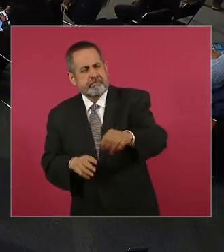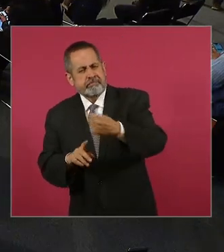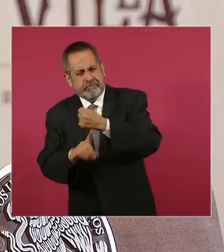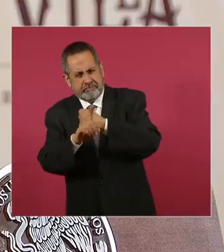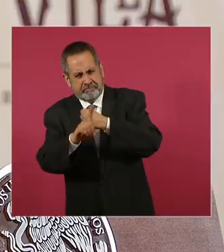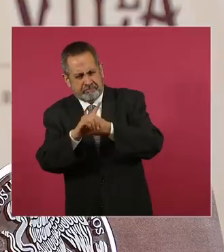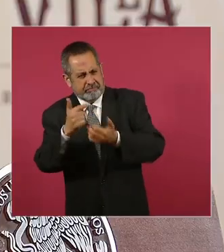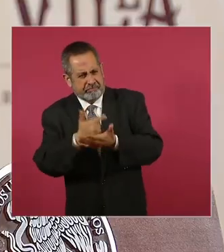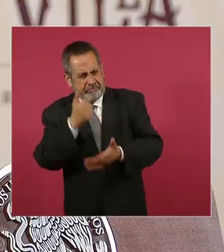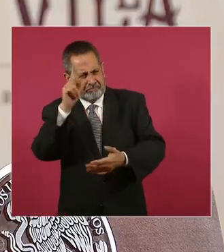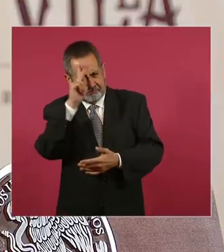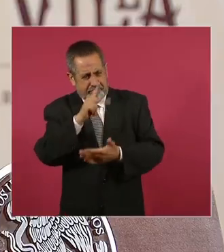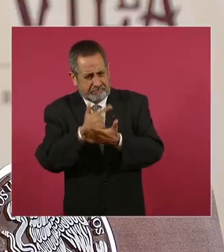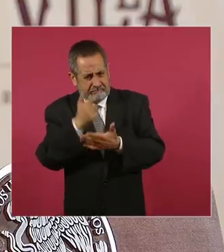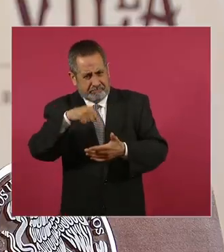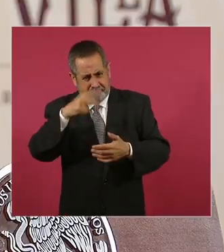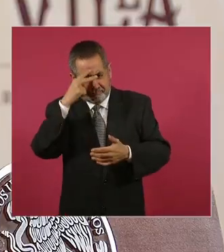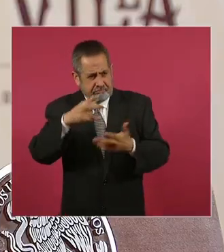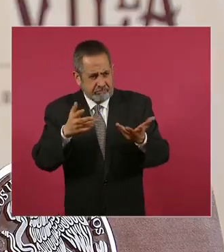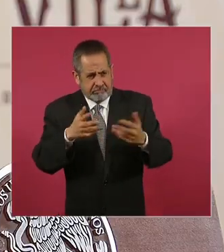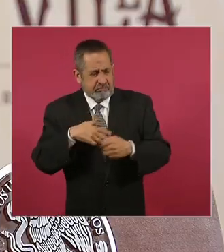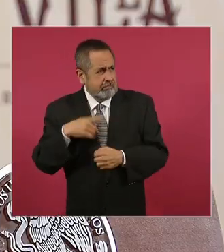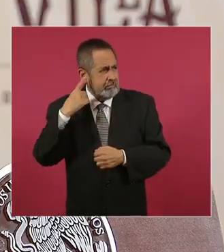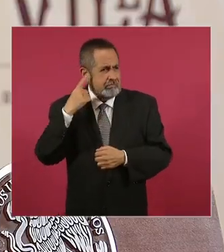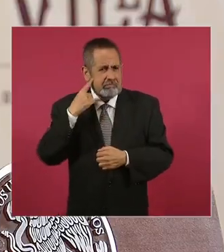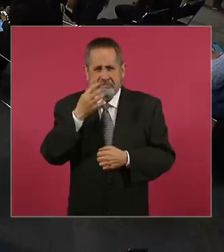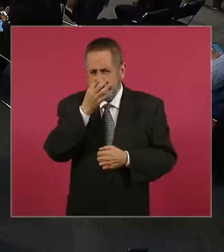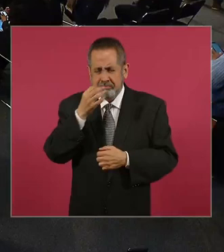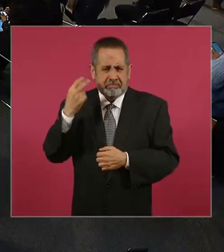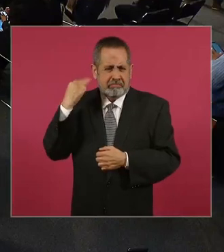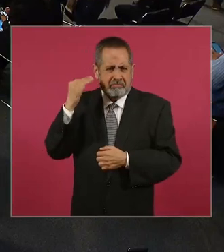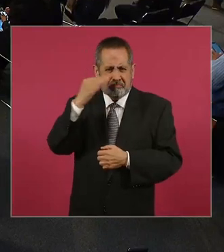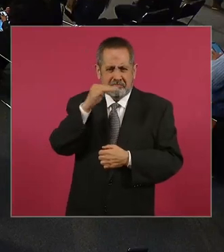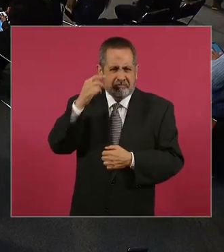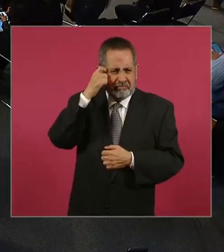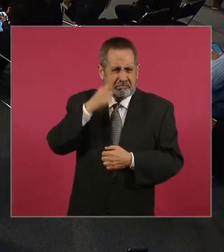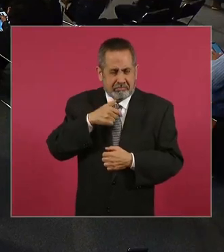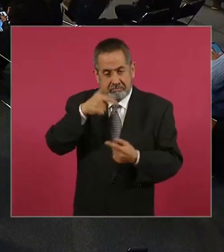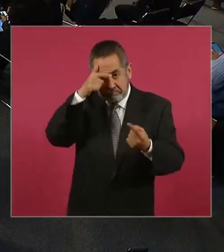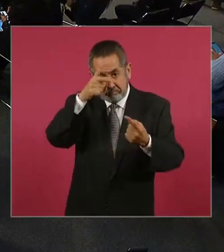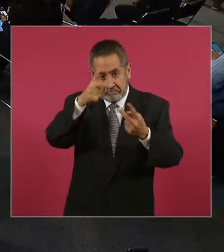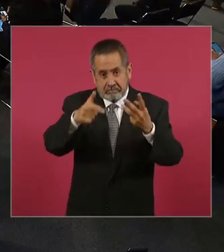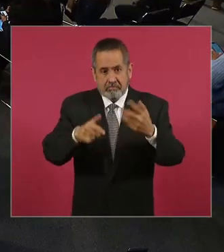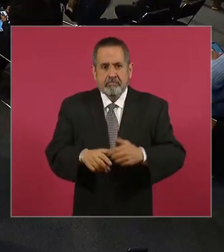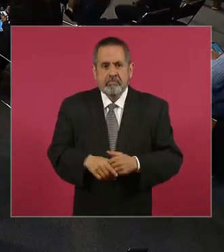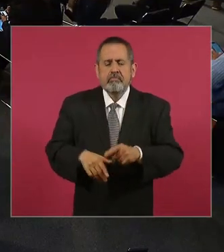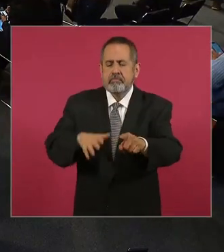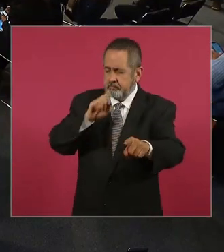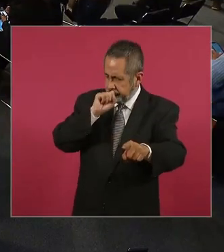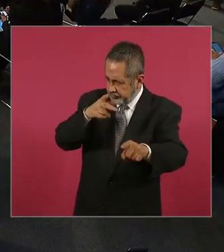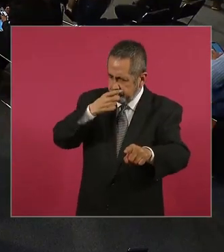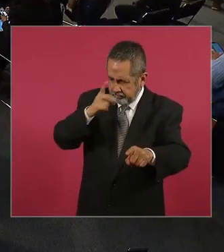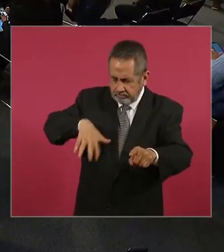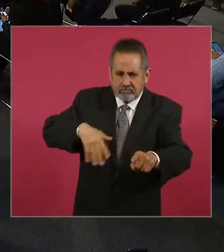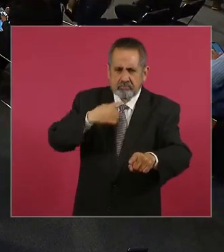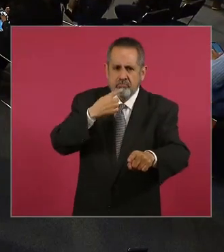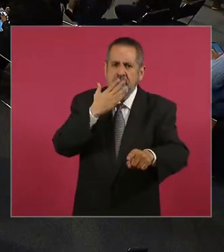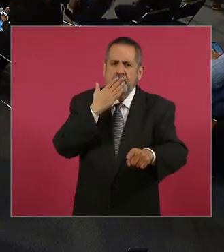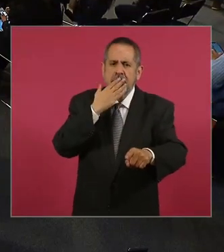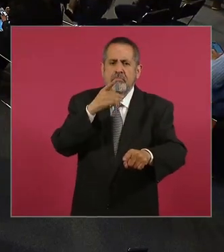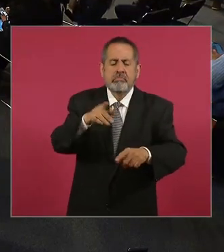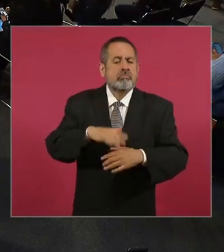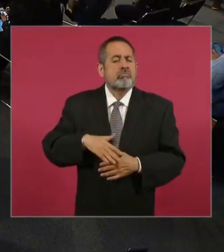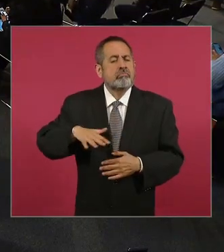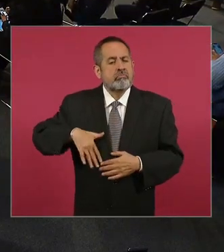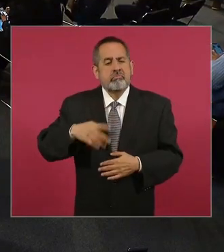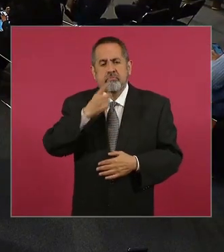México? En estos… Yo nomás había mencionado Michoacán y Guerrero, pero parece lo que… Lo dijo Sonora también. Sonora dije